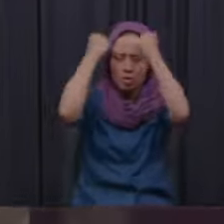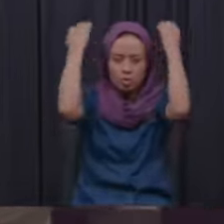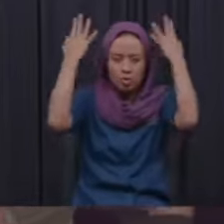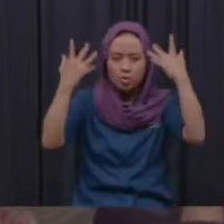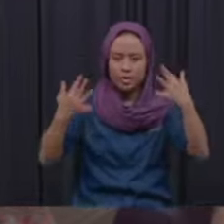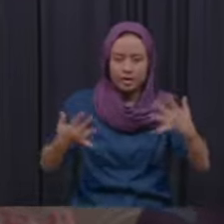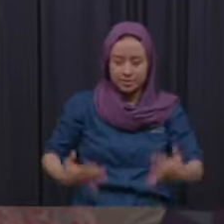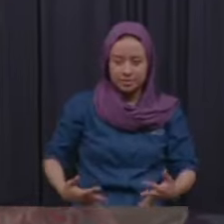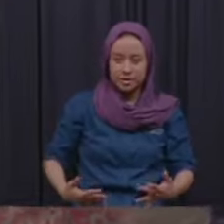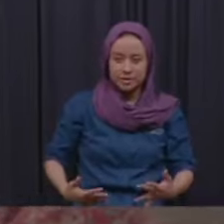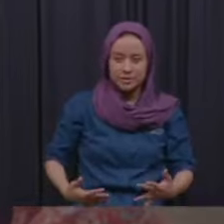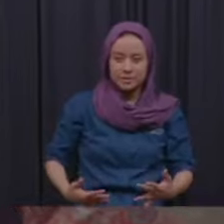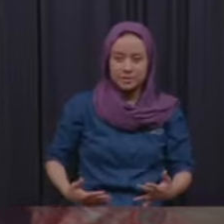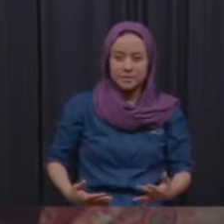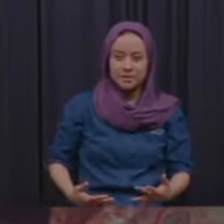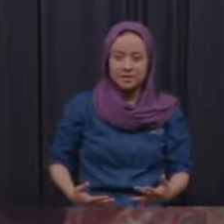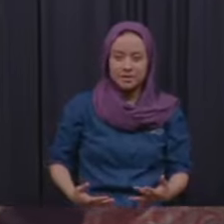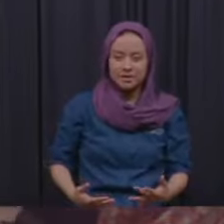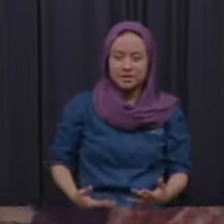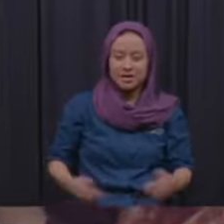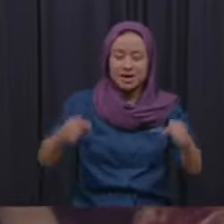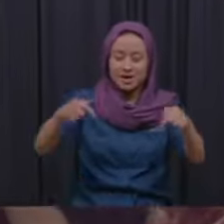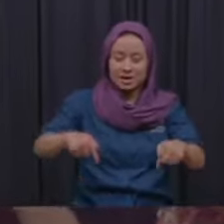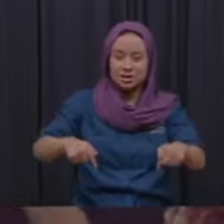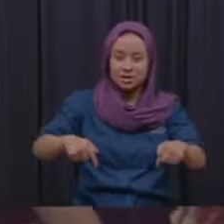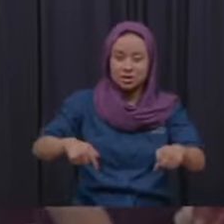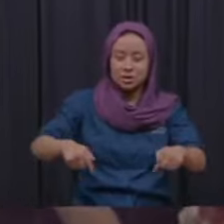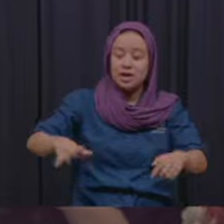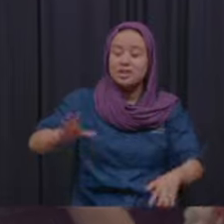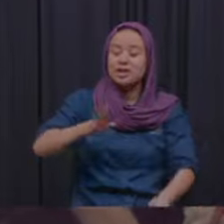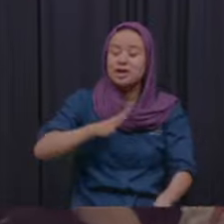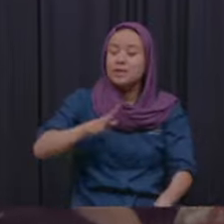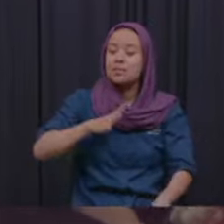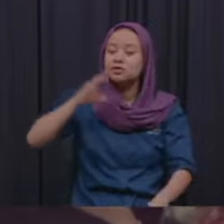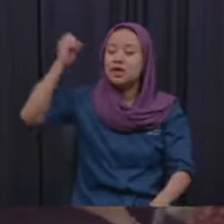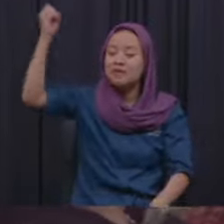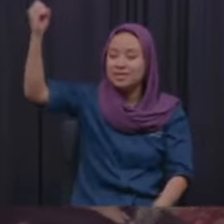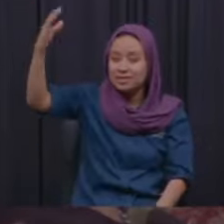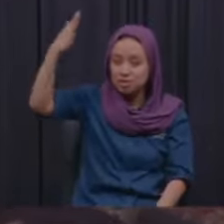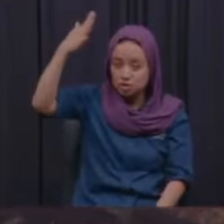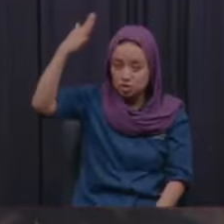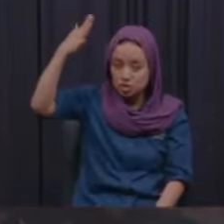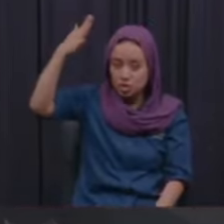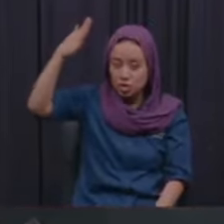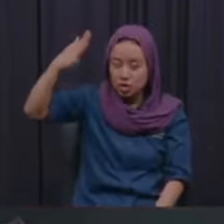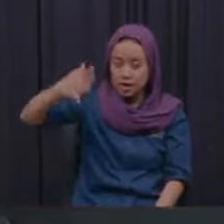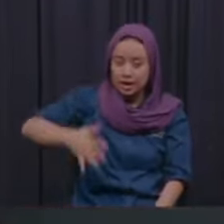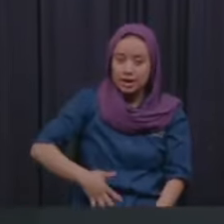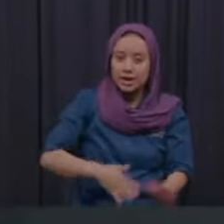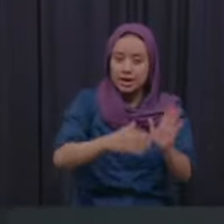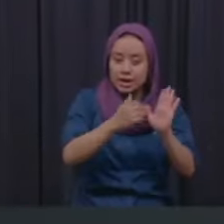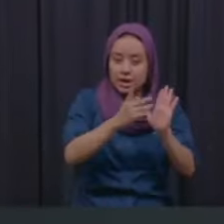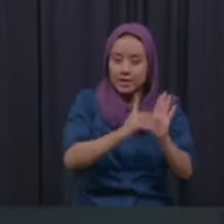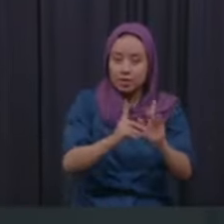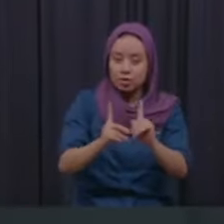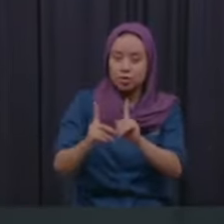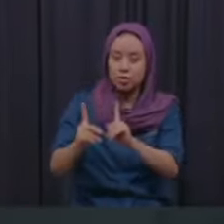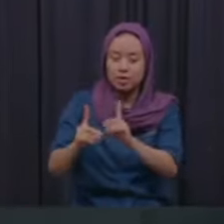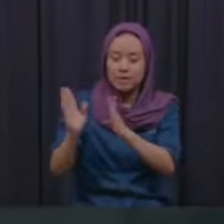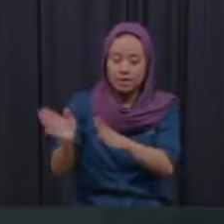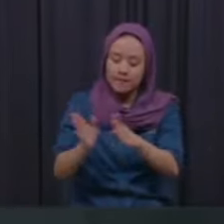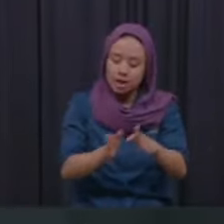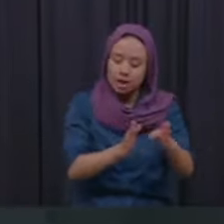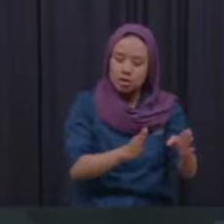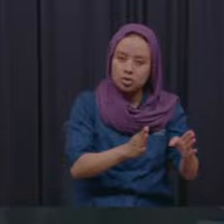Que estamos aquí bajo cobertura. Estamos aquí caminando en el orden de Dios. Y en ese orden